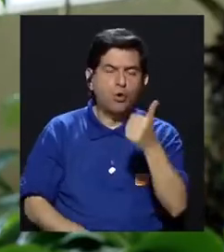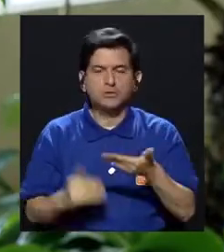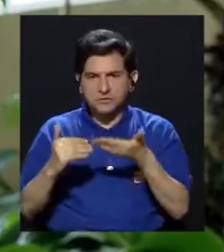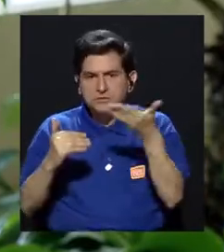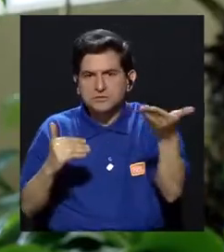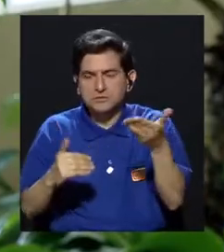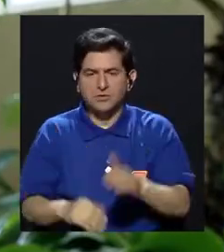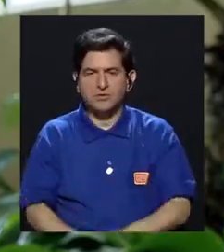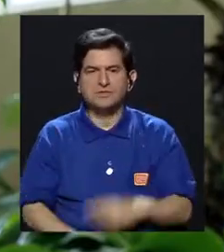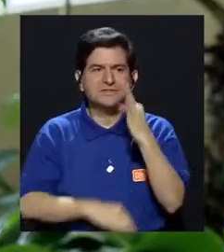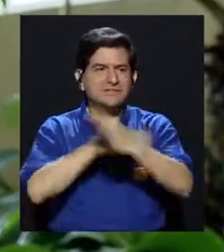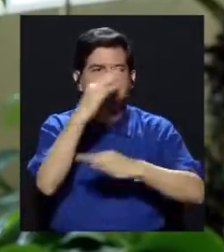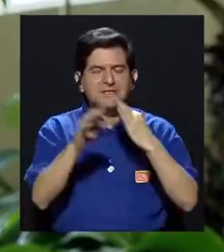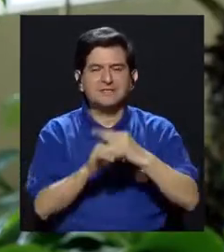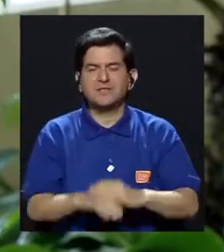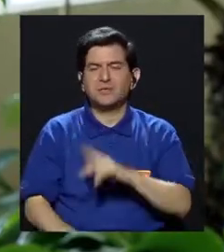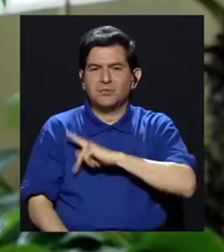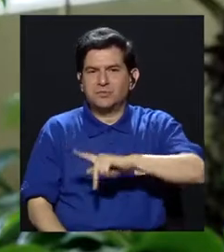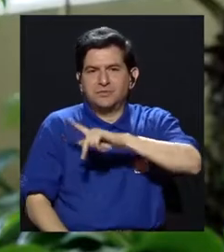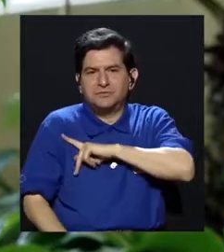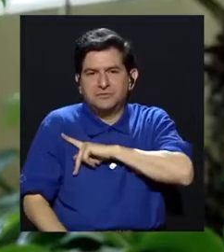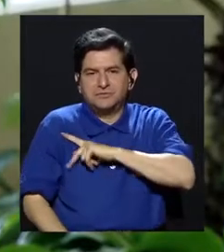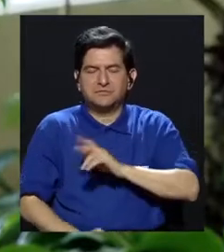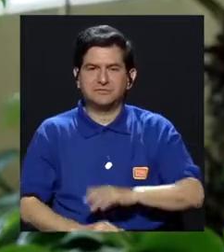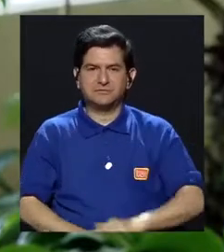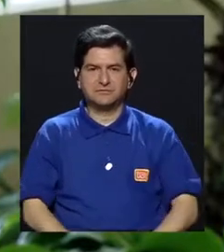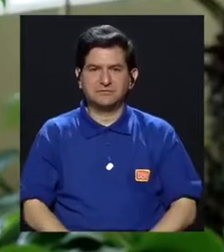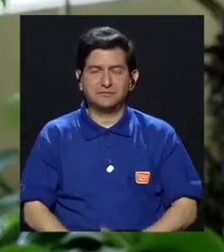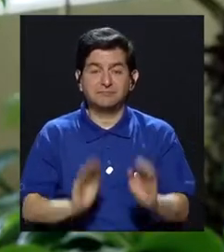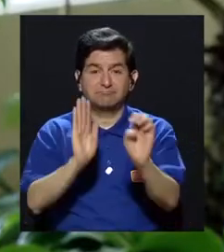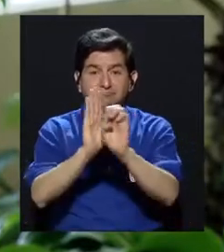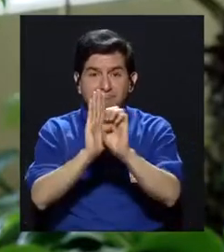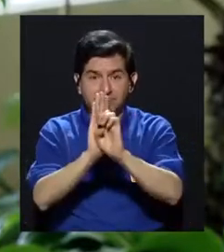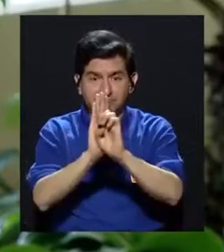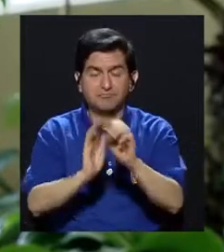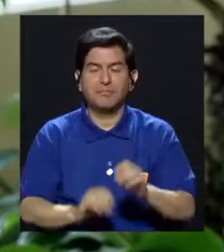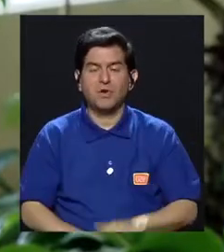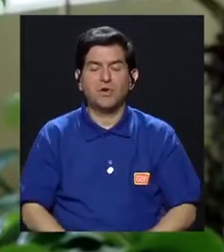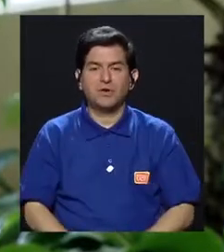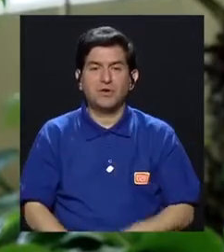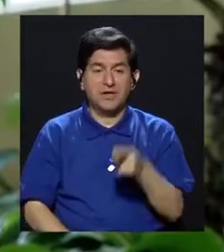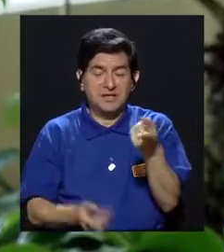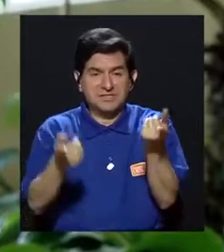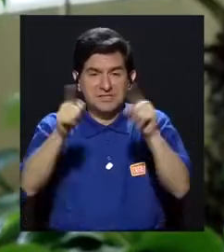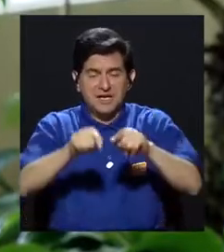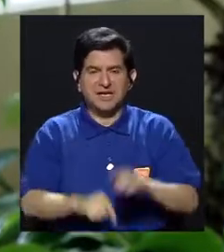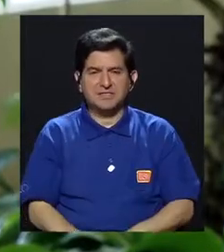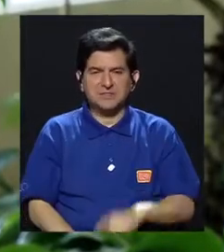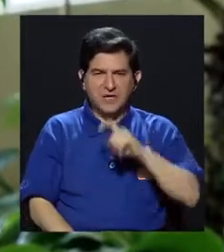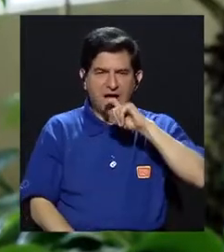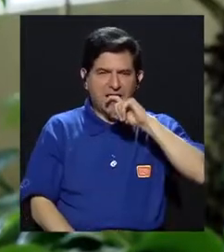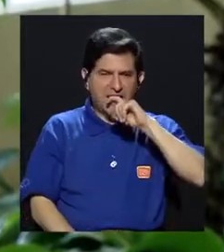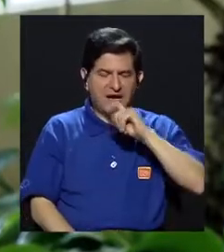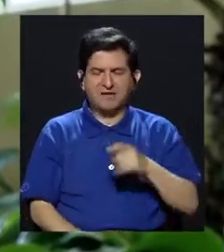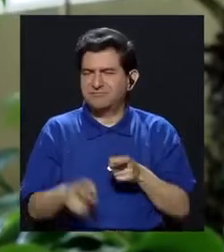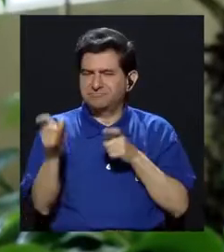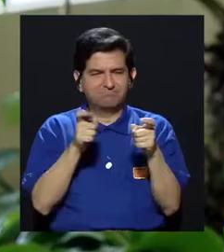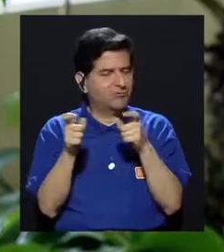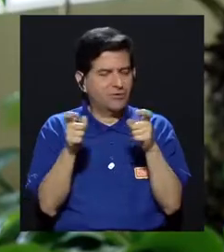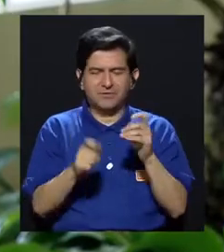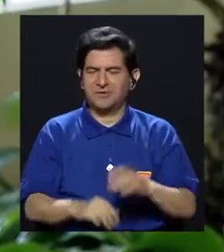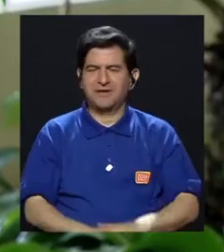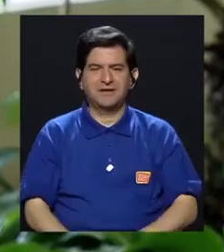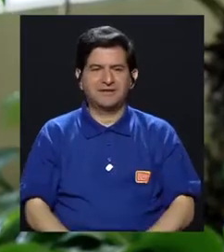otros factores más de tipo subjetivo y personales, como por ejemplo celos, mal manejo de los